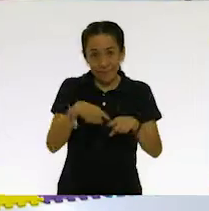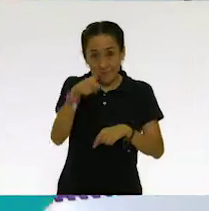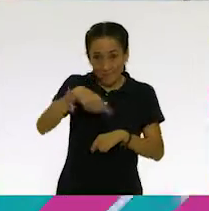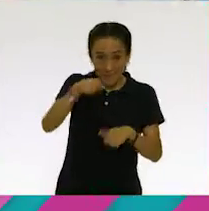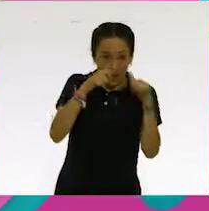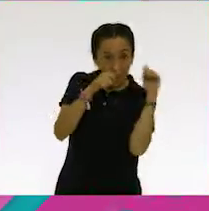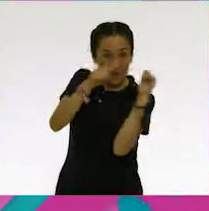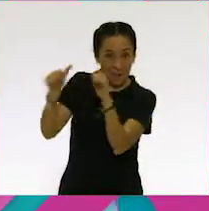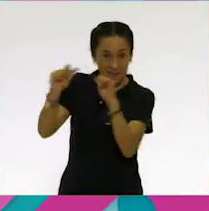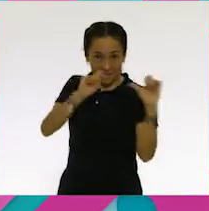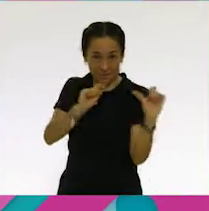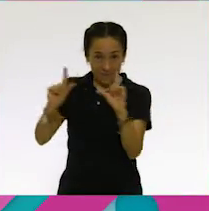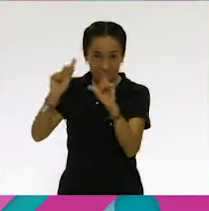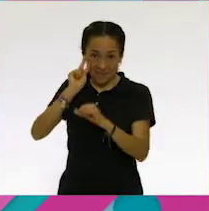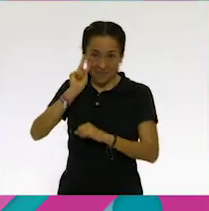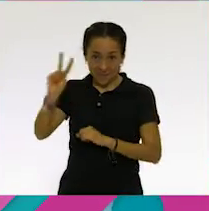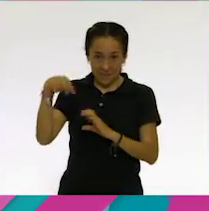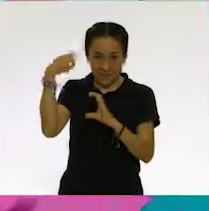verlo.